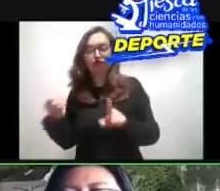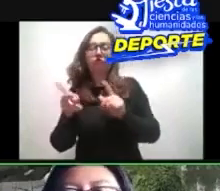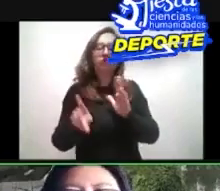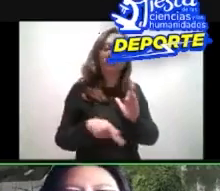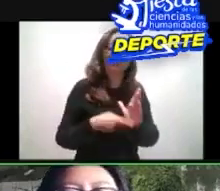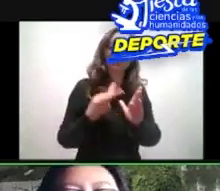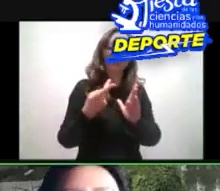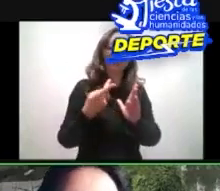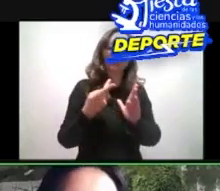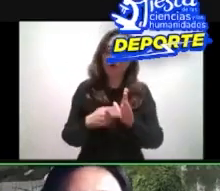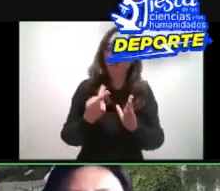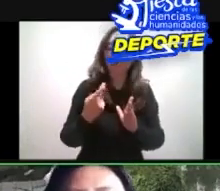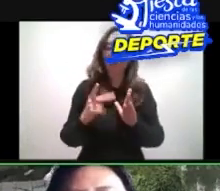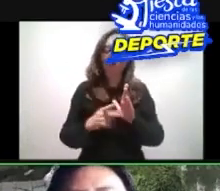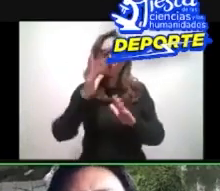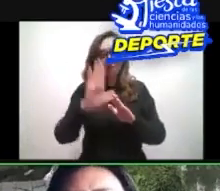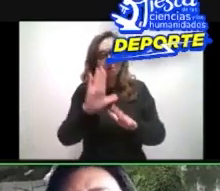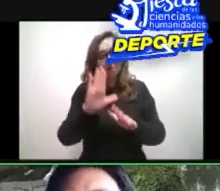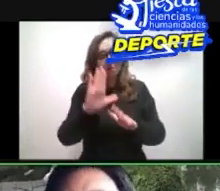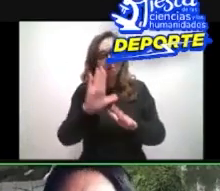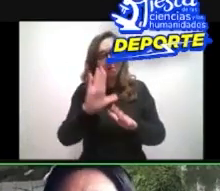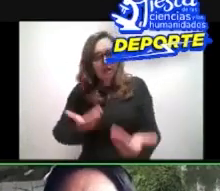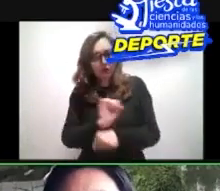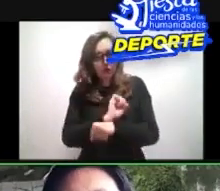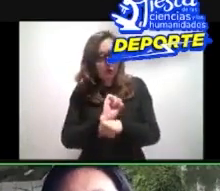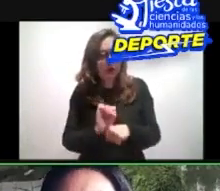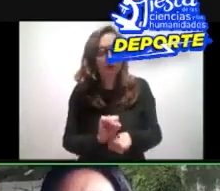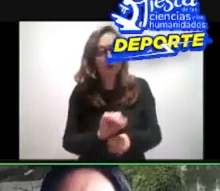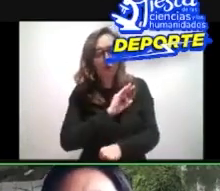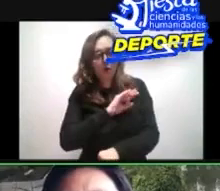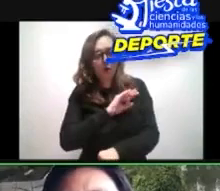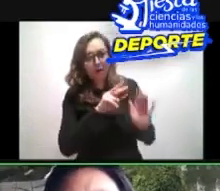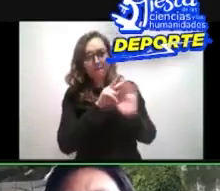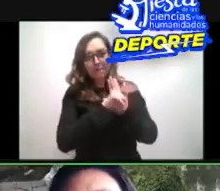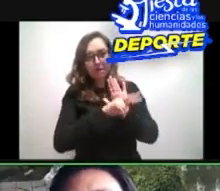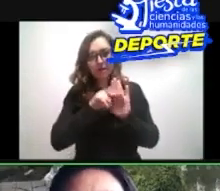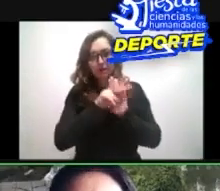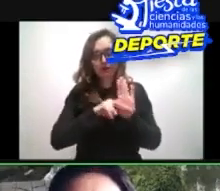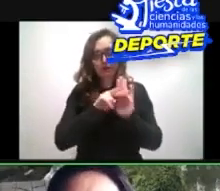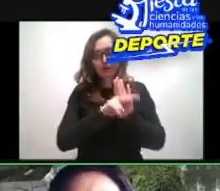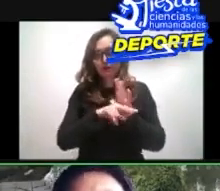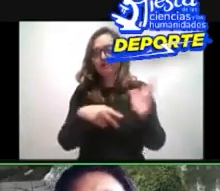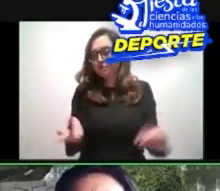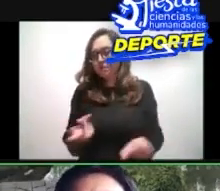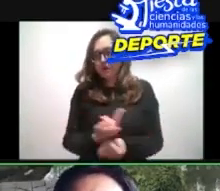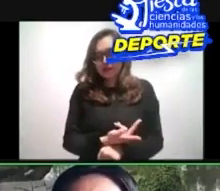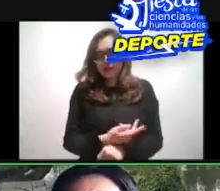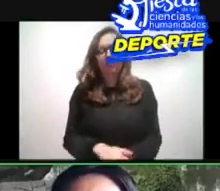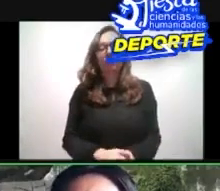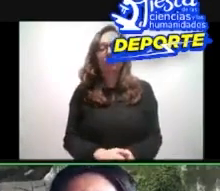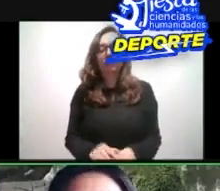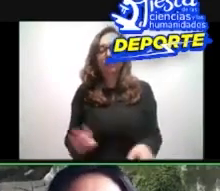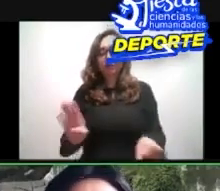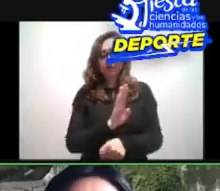un movimiento coreográfico, como estamos viendo en el video. ¿Qué es lo que se ha encontrado? Los